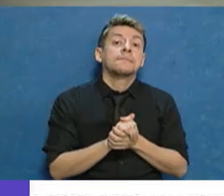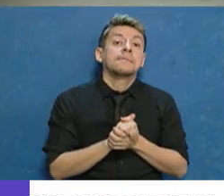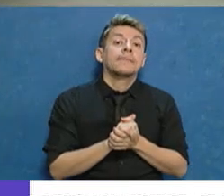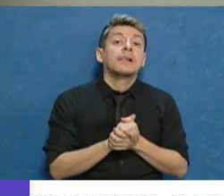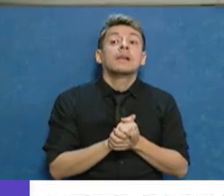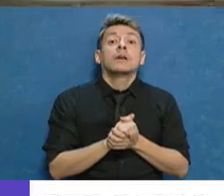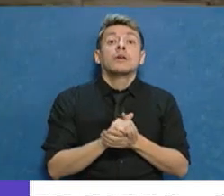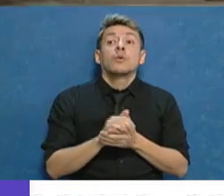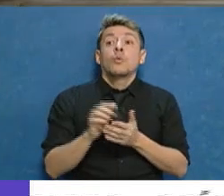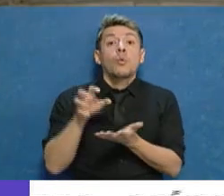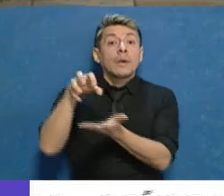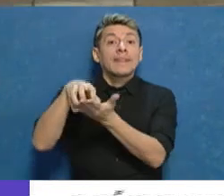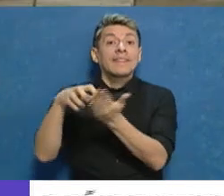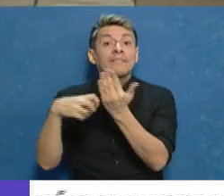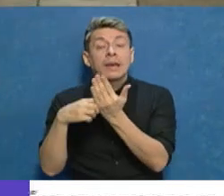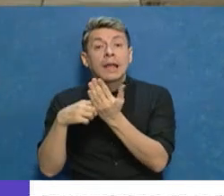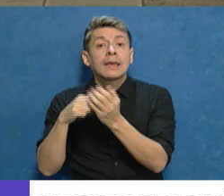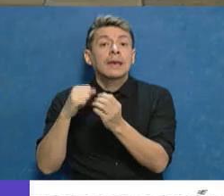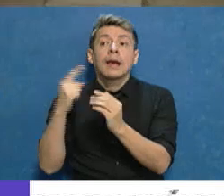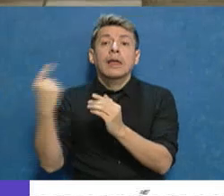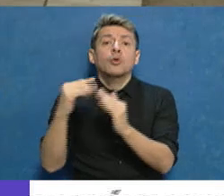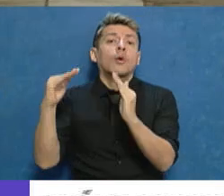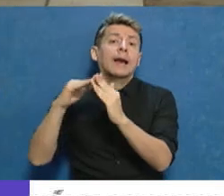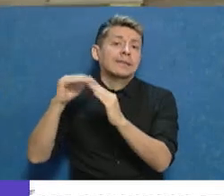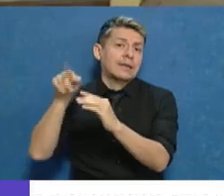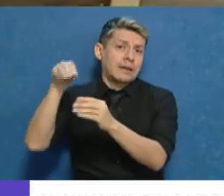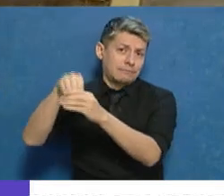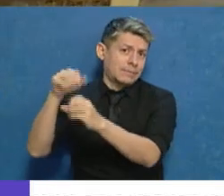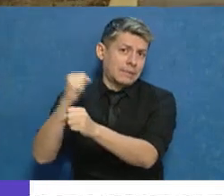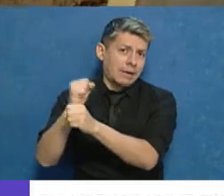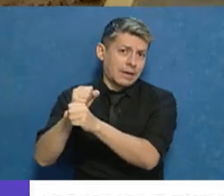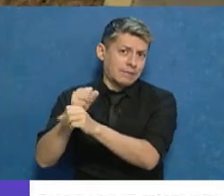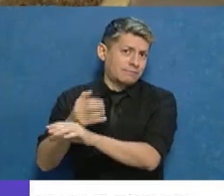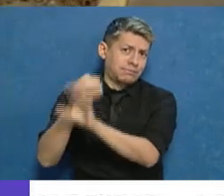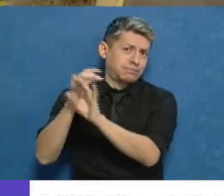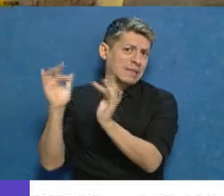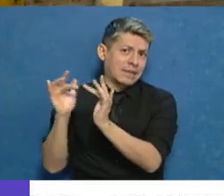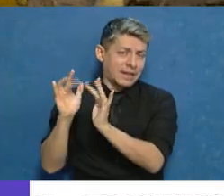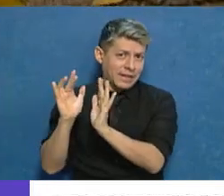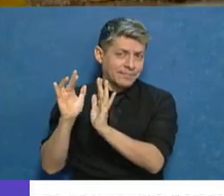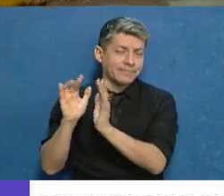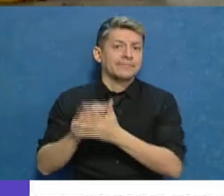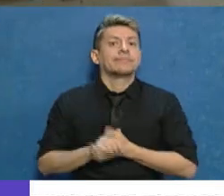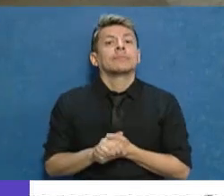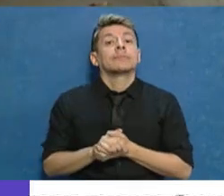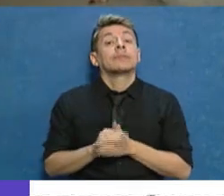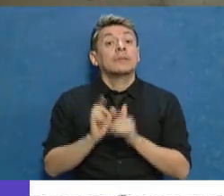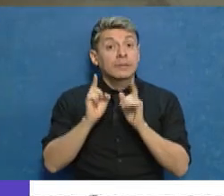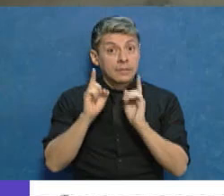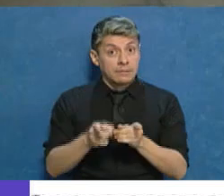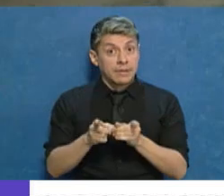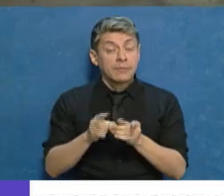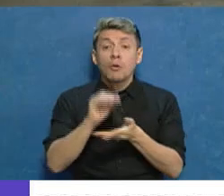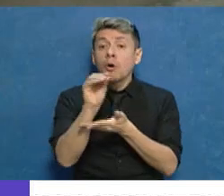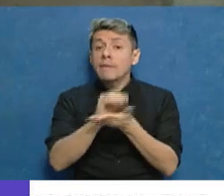remota, las denuncias se reciben como se viene haciendo, de manera online, y además en cualquier